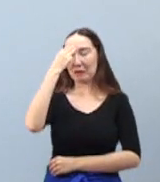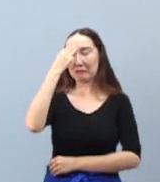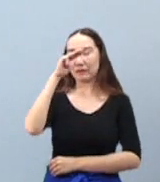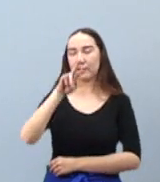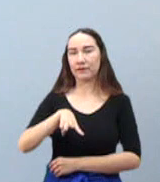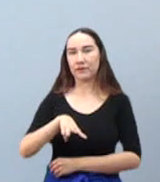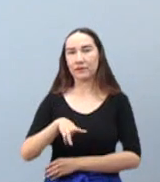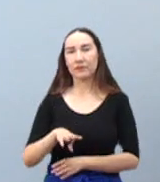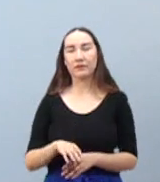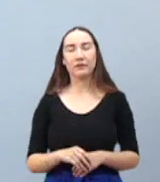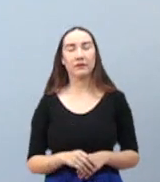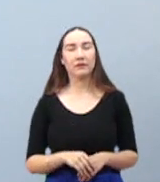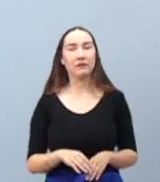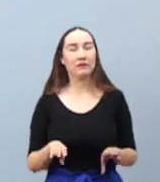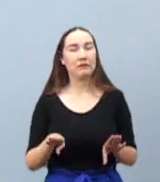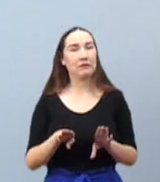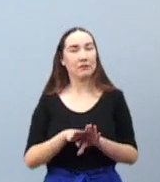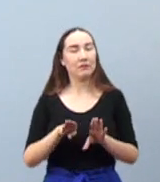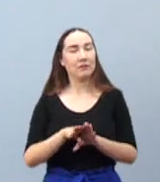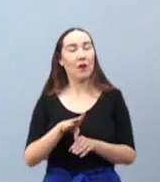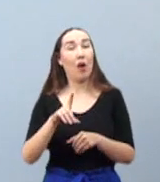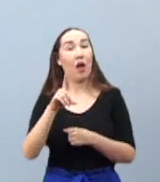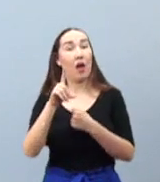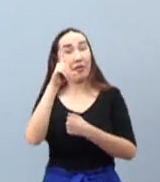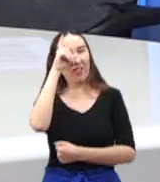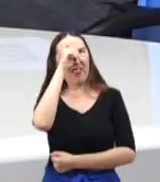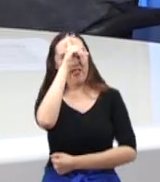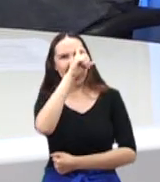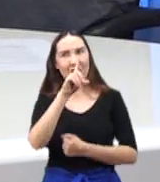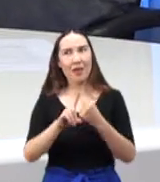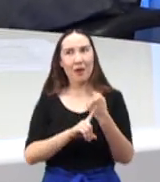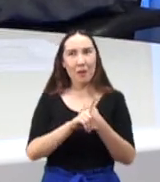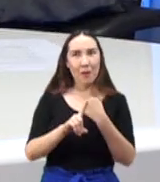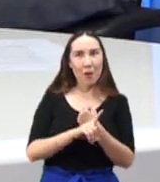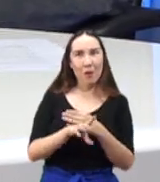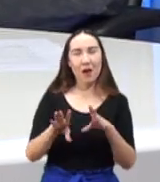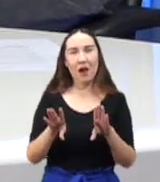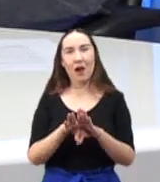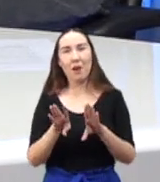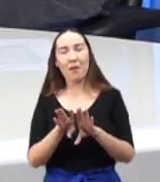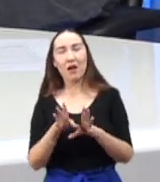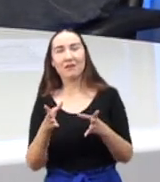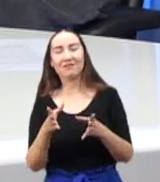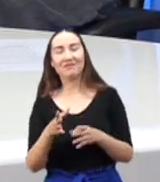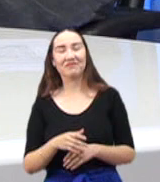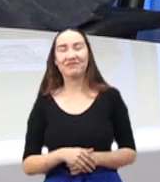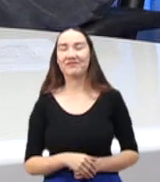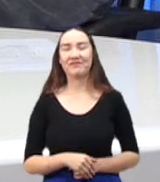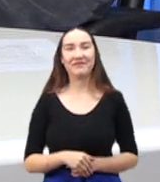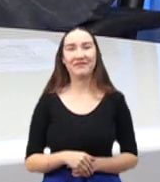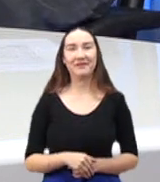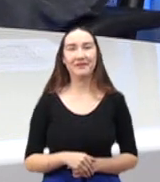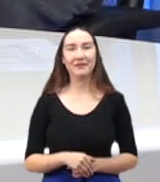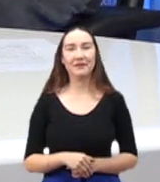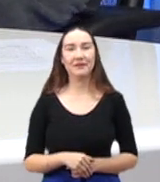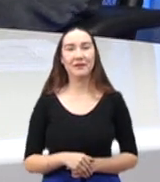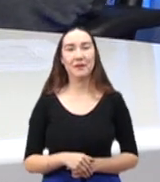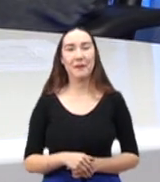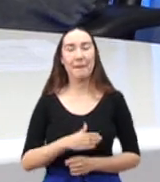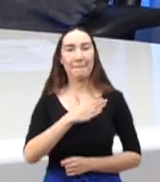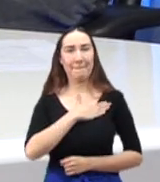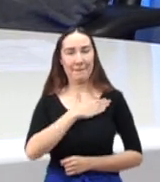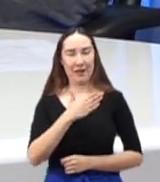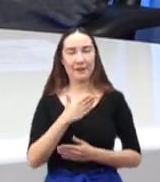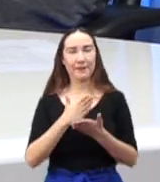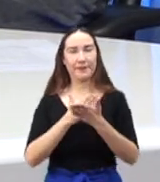literalmente centaviado, ¿no? El de Matehuala, que ahí hasta te tocó recoger algunos quintos. No. Bueno, el caso es que